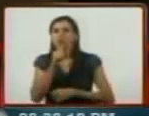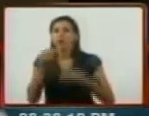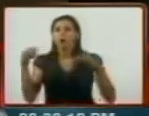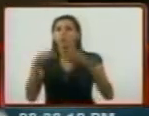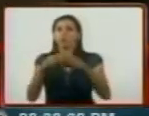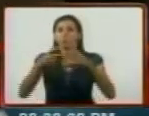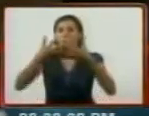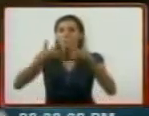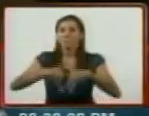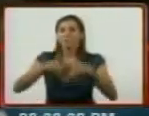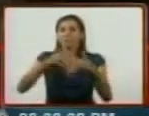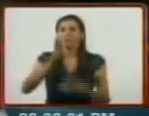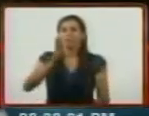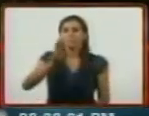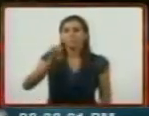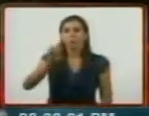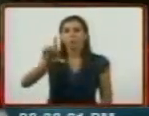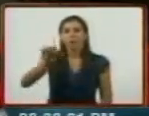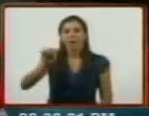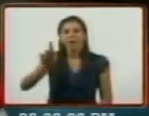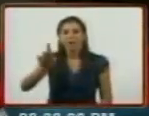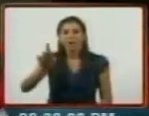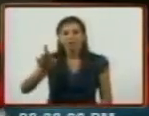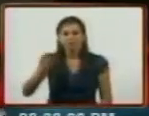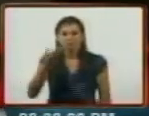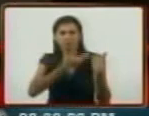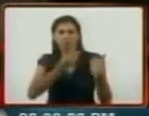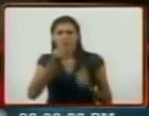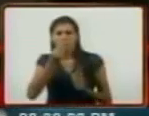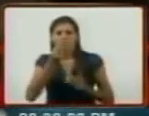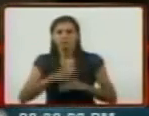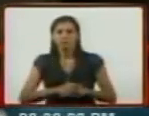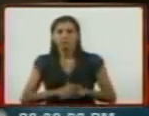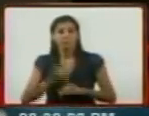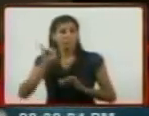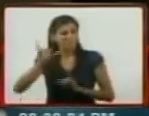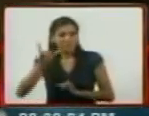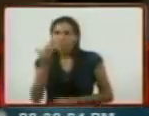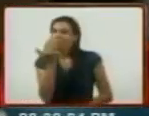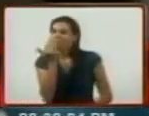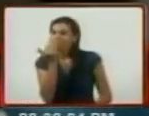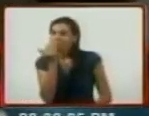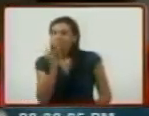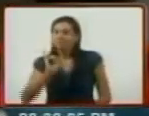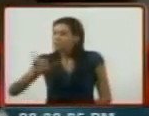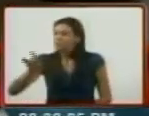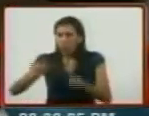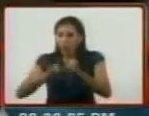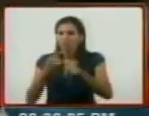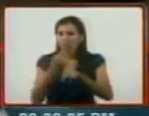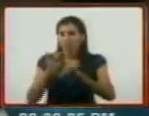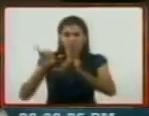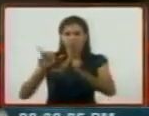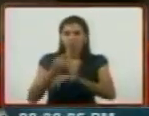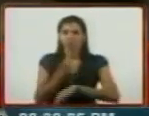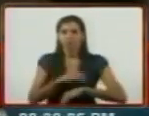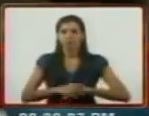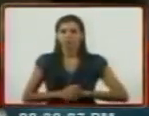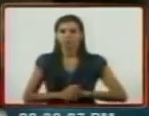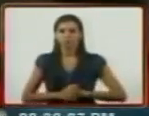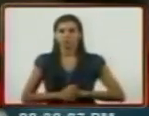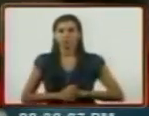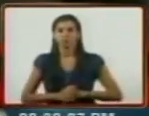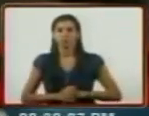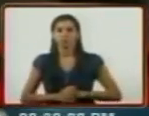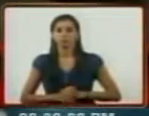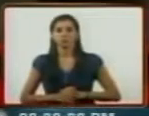de Alimentos Polar. Hoy el propio presidente Nicolás Maduro, tal como lo había sugerido el día sábado,